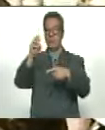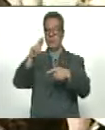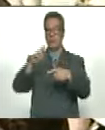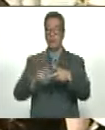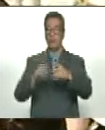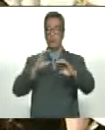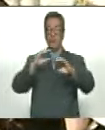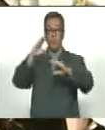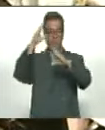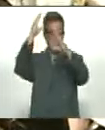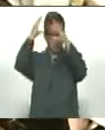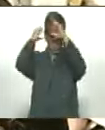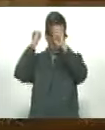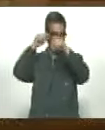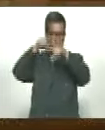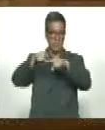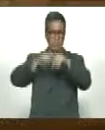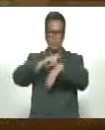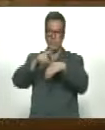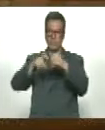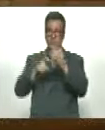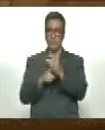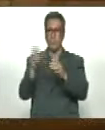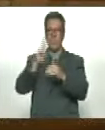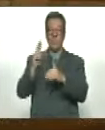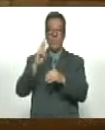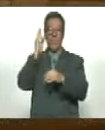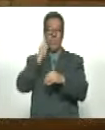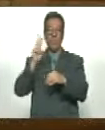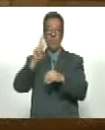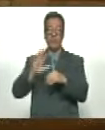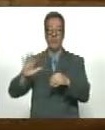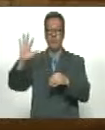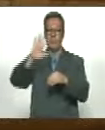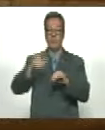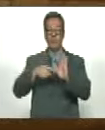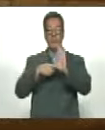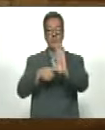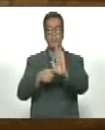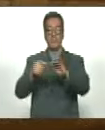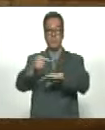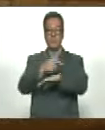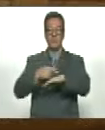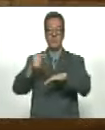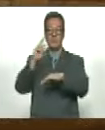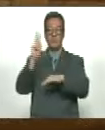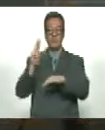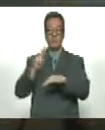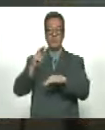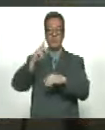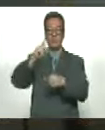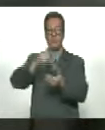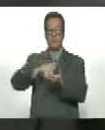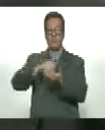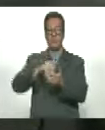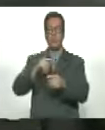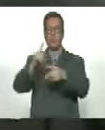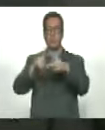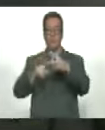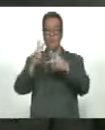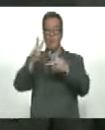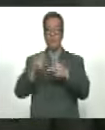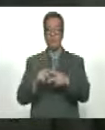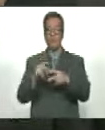Mateo, como embajador extraordinario y plenipotenciario de la República Bolivariana de Venezuela ante el Gobierno de la República del Paraguay.